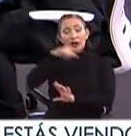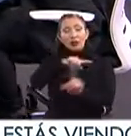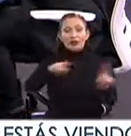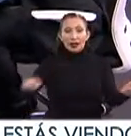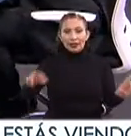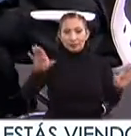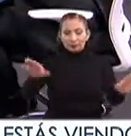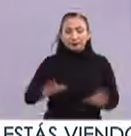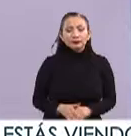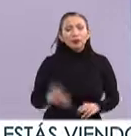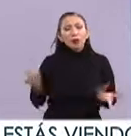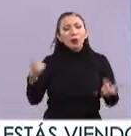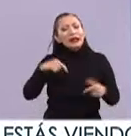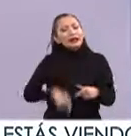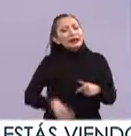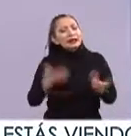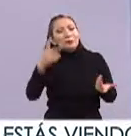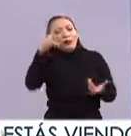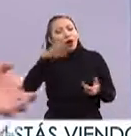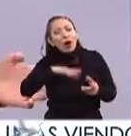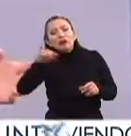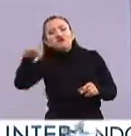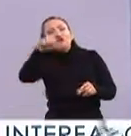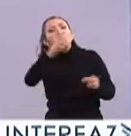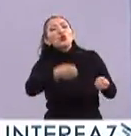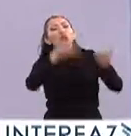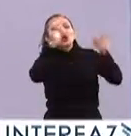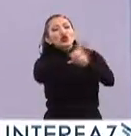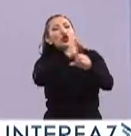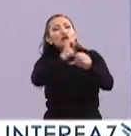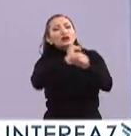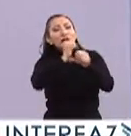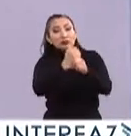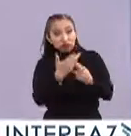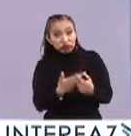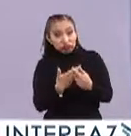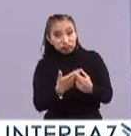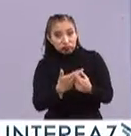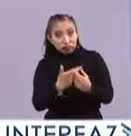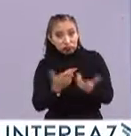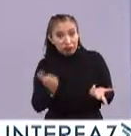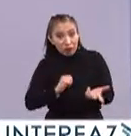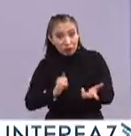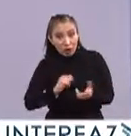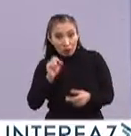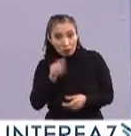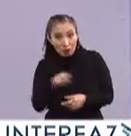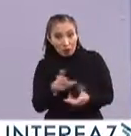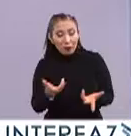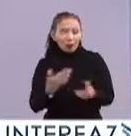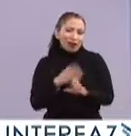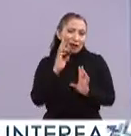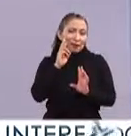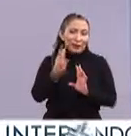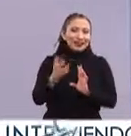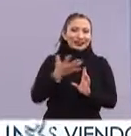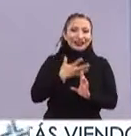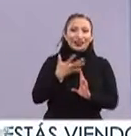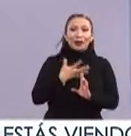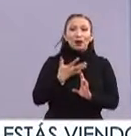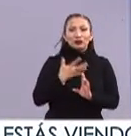el estatus que hay en nuestro país de estos automóviles, del parque vehicular de los mexicanos en este aspecto? Porque, bueno, incluso